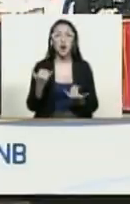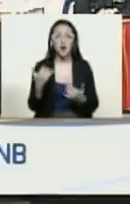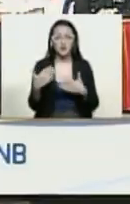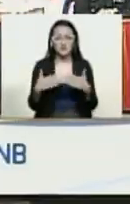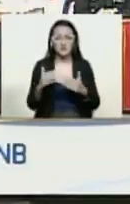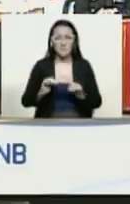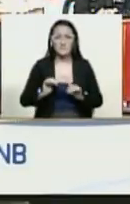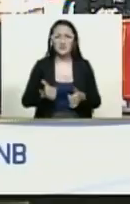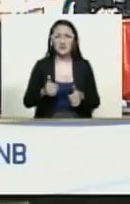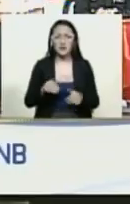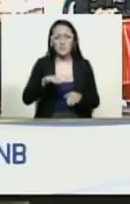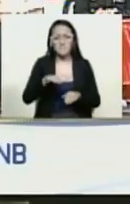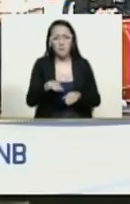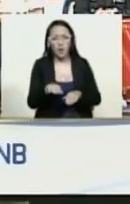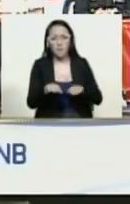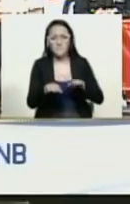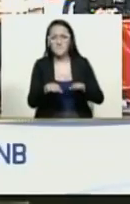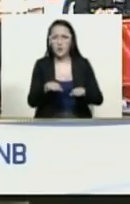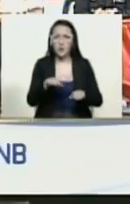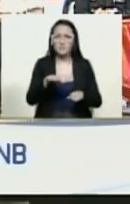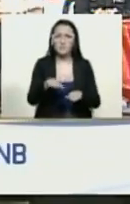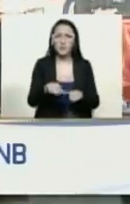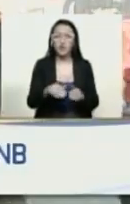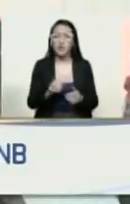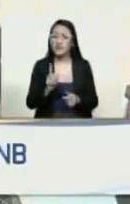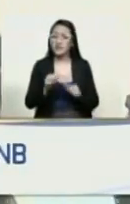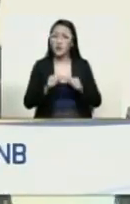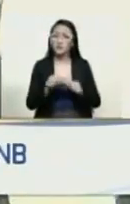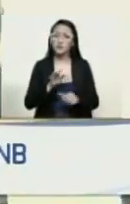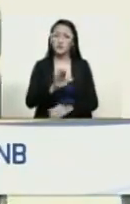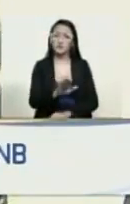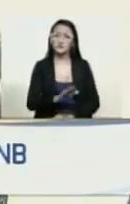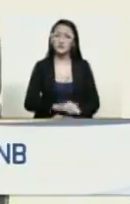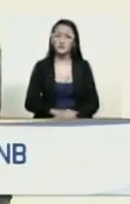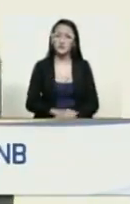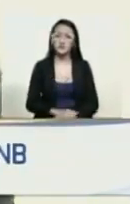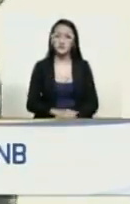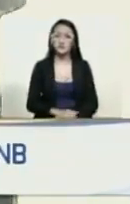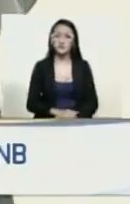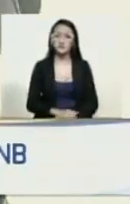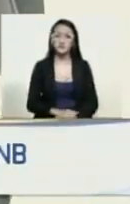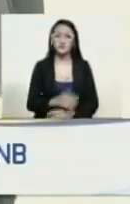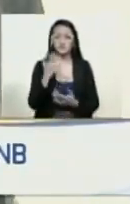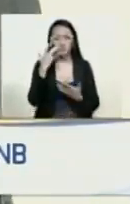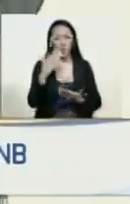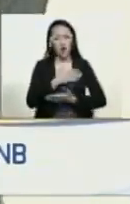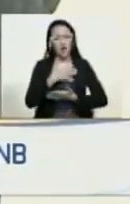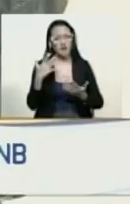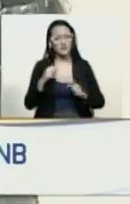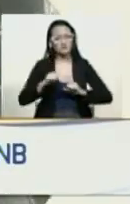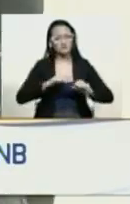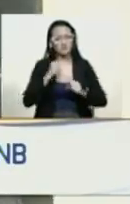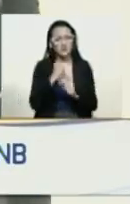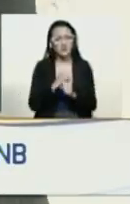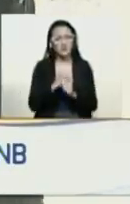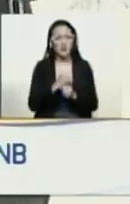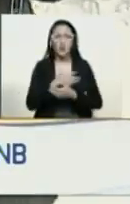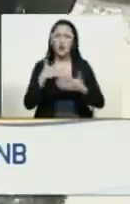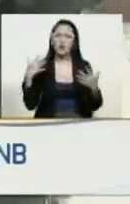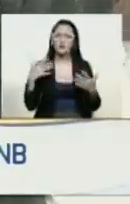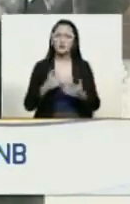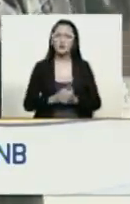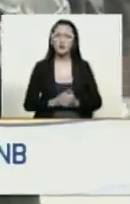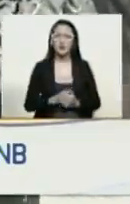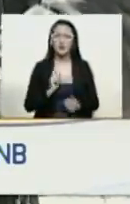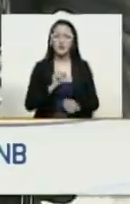sus primeros pasos y tiene que continuar con una visión grande, con una acción grande.